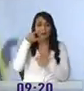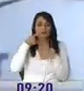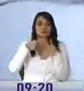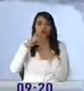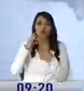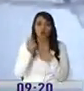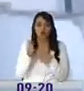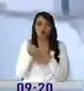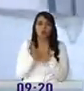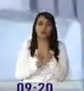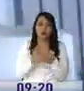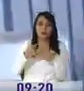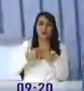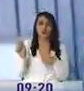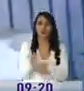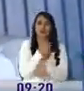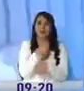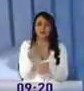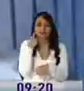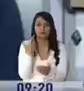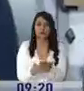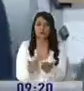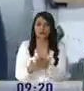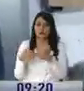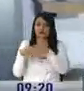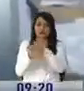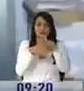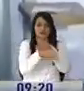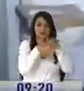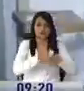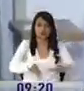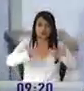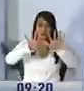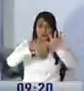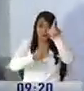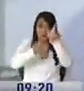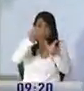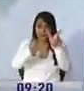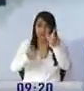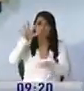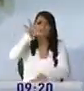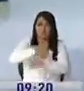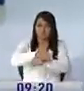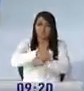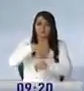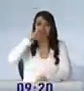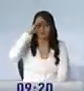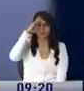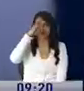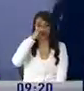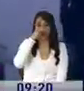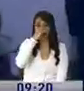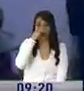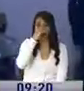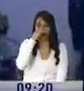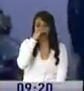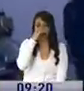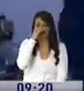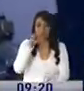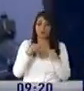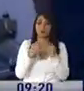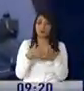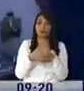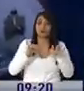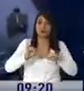quito tenis en busca de evidencias y de nueve sospechosos quienes tenían boleta de captura los presuntos integ se